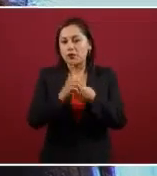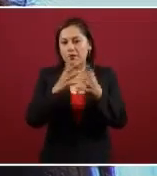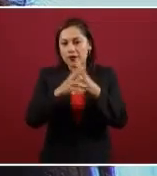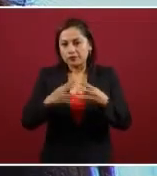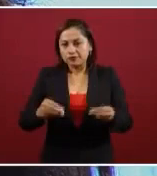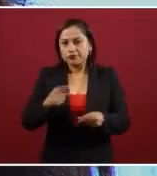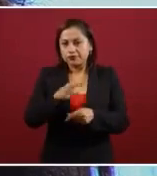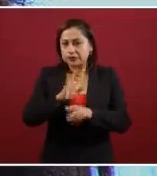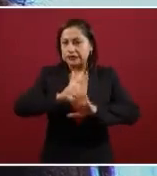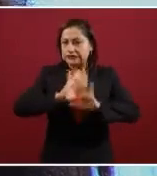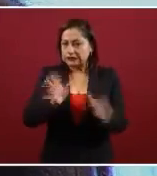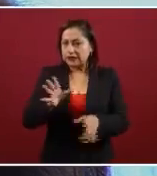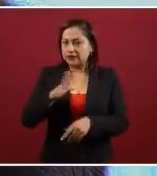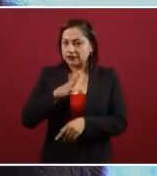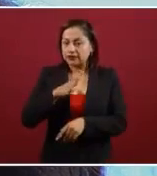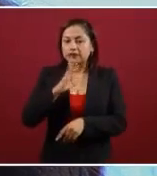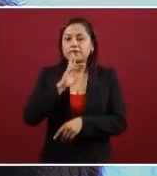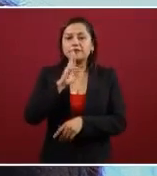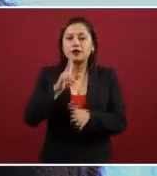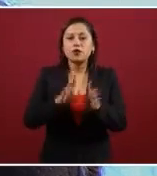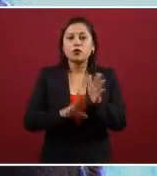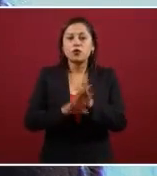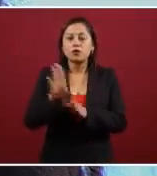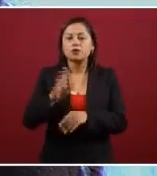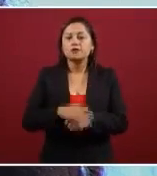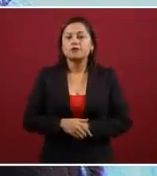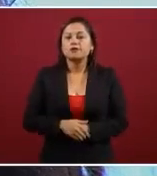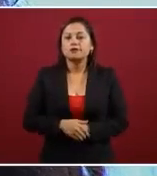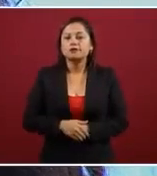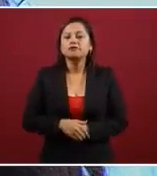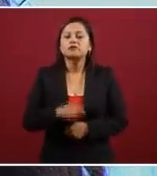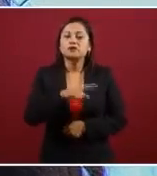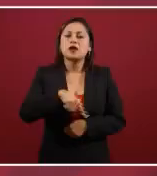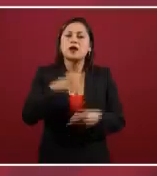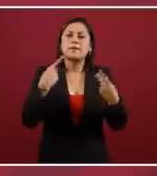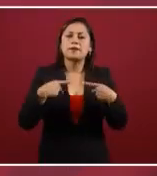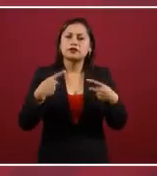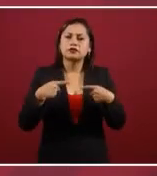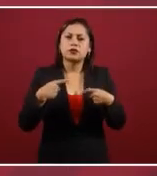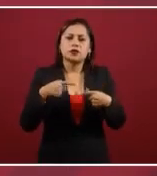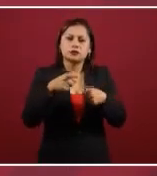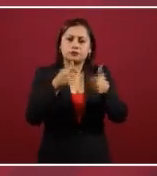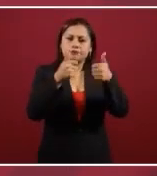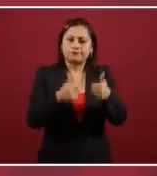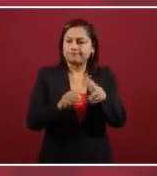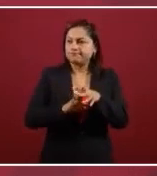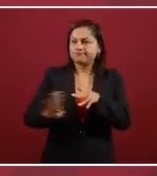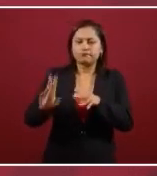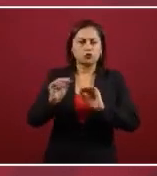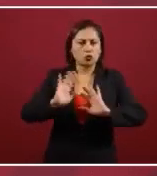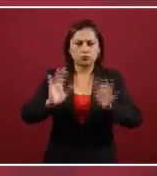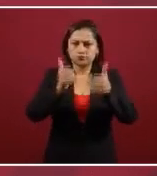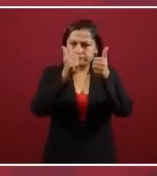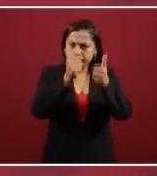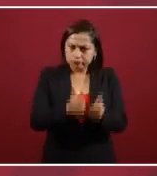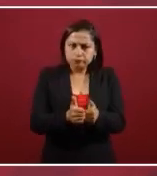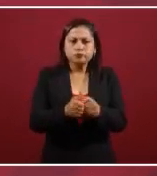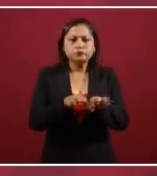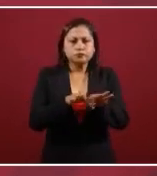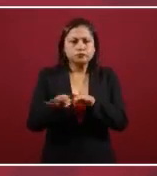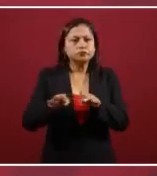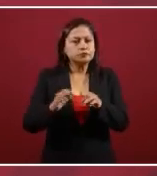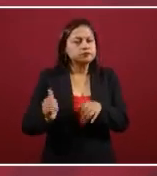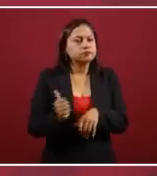de la migración, las personas se quedan a trabajar sus tierras. Tenemos el caso de mucha gente, sobre todo del estado de Chiapas,